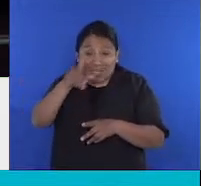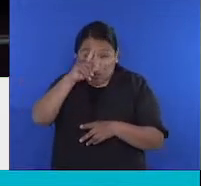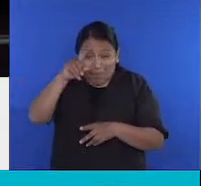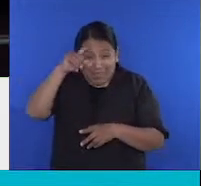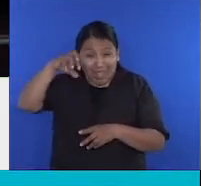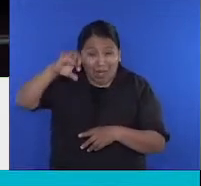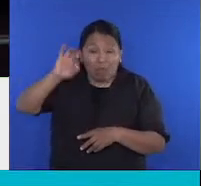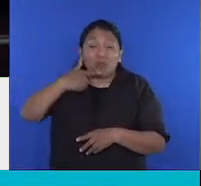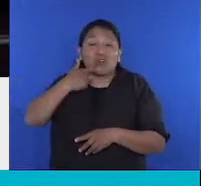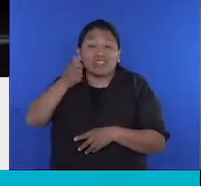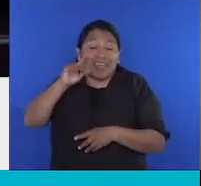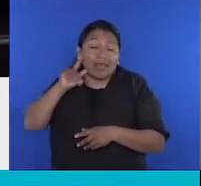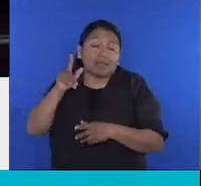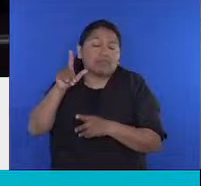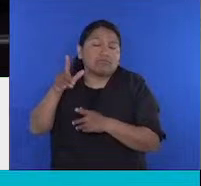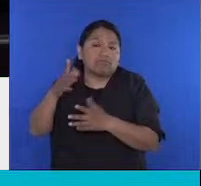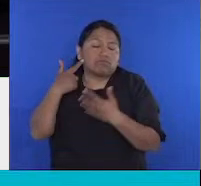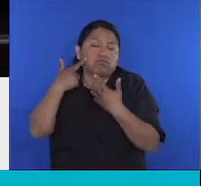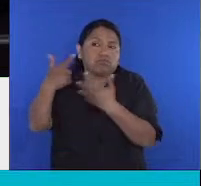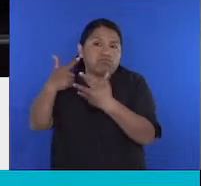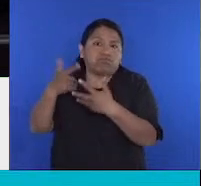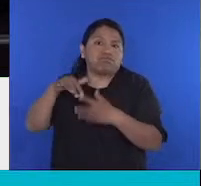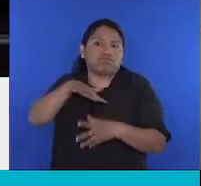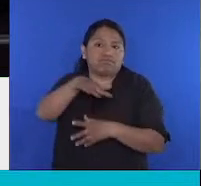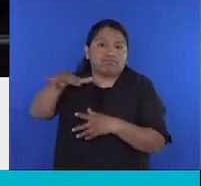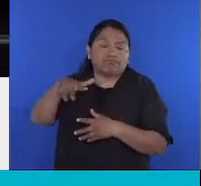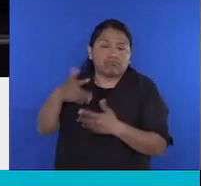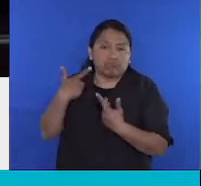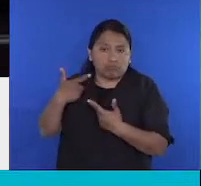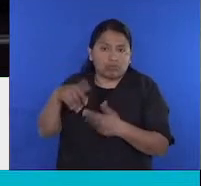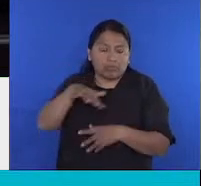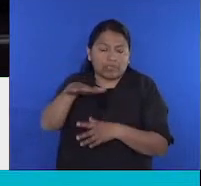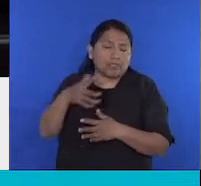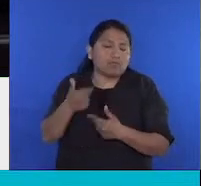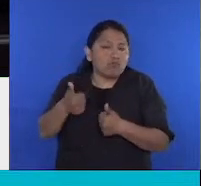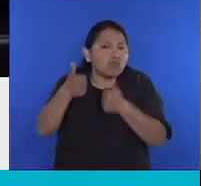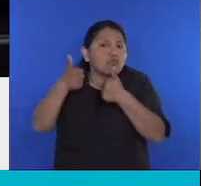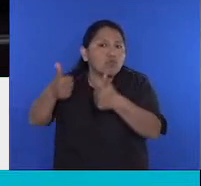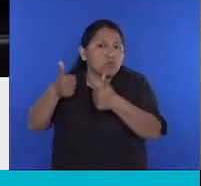esa zona, realmente de excelencia, y